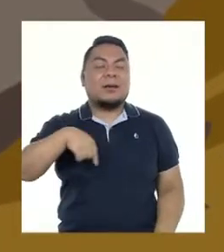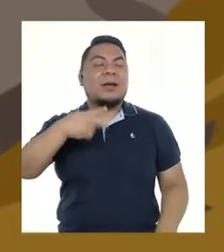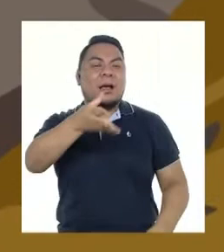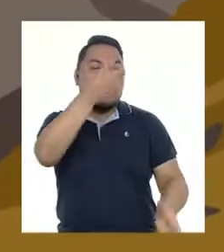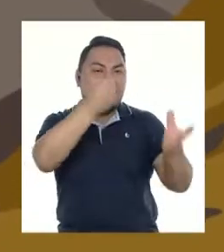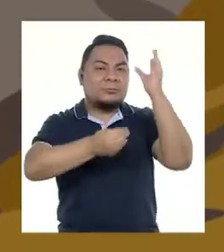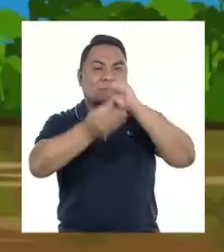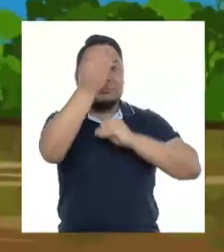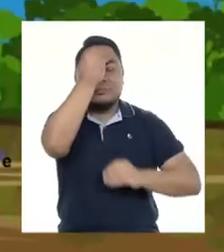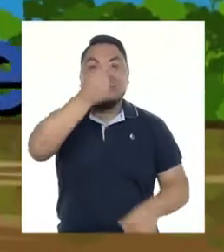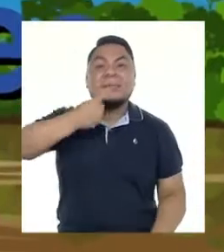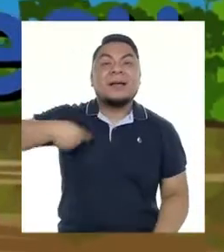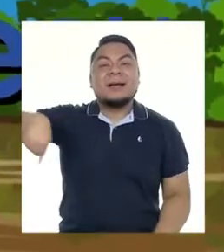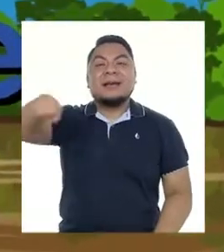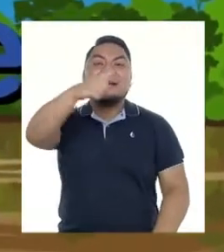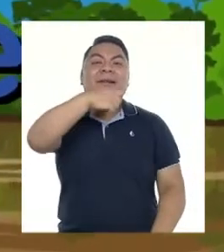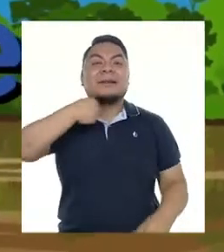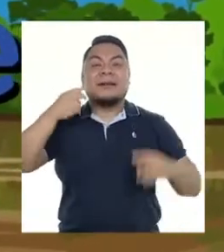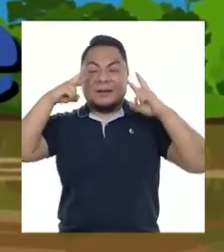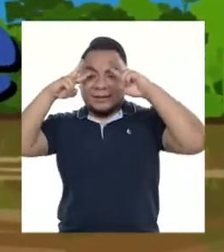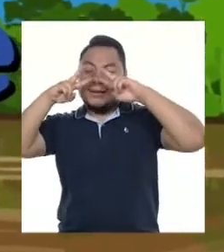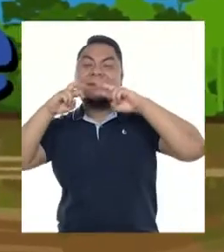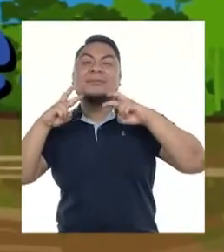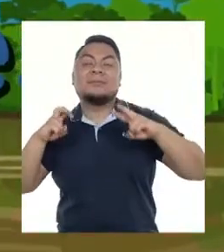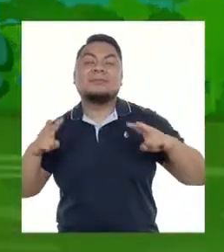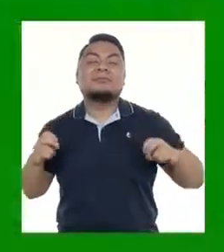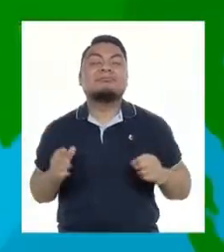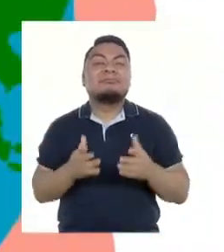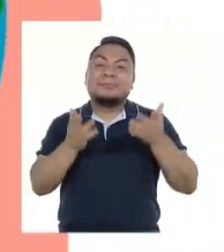Yasha, Natán, Teresu,